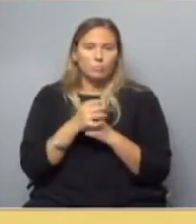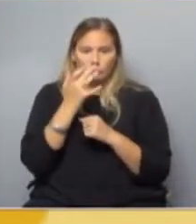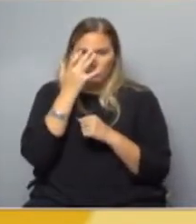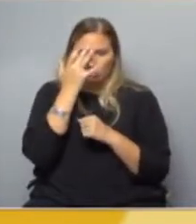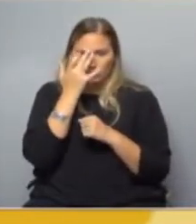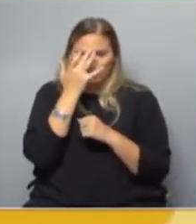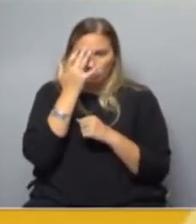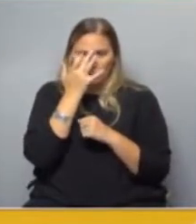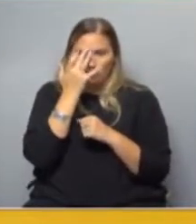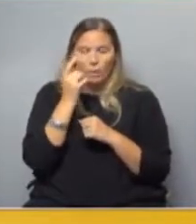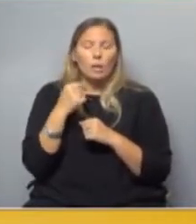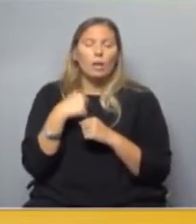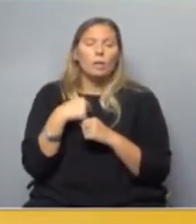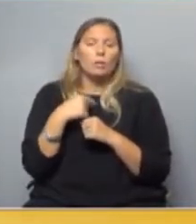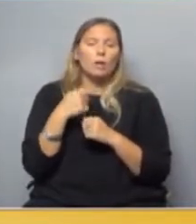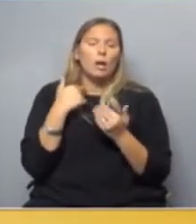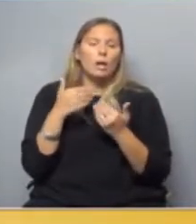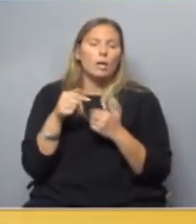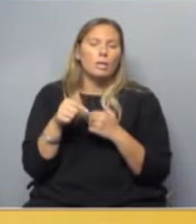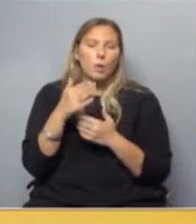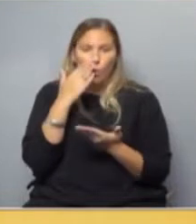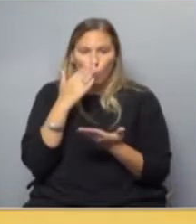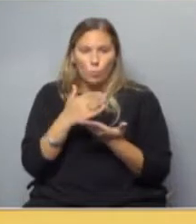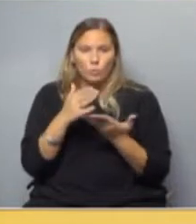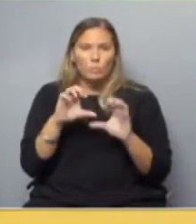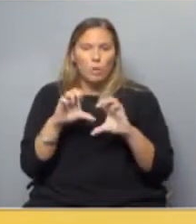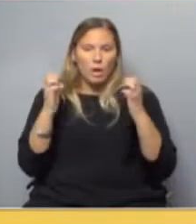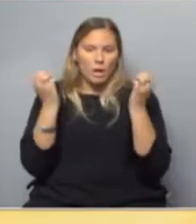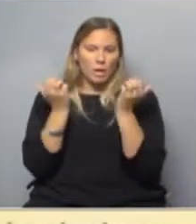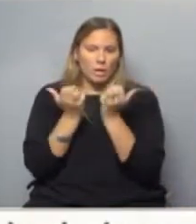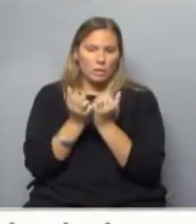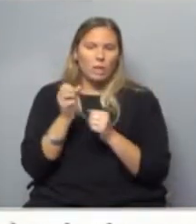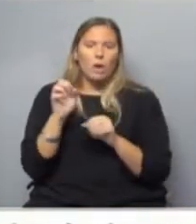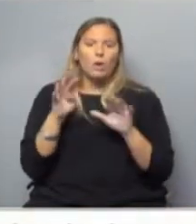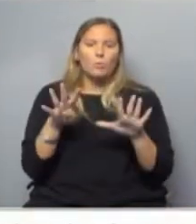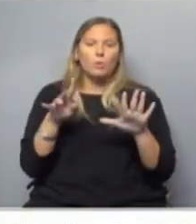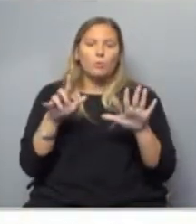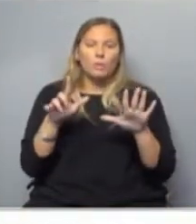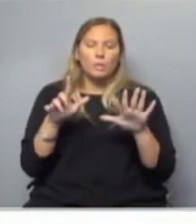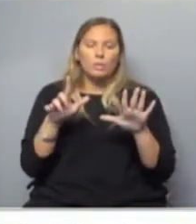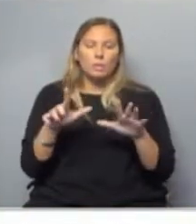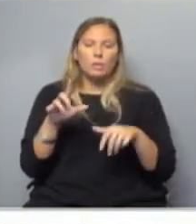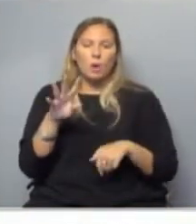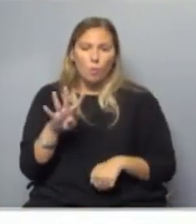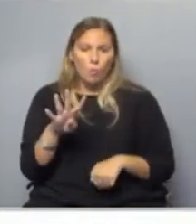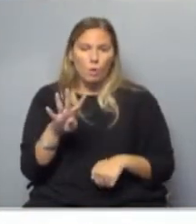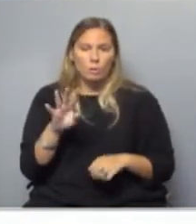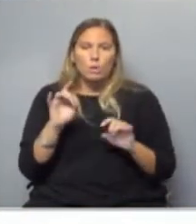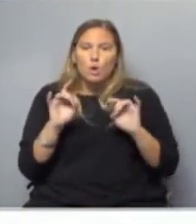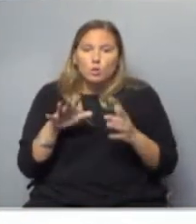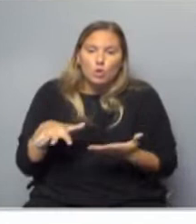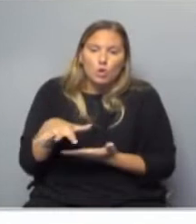Yo me voy a detener bastante en esta conversación en el último estadio que mencionamos, el 974, porque ya no es solamente un